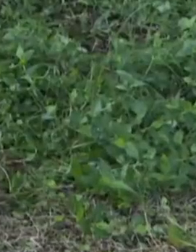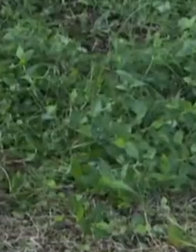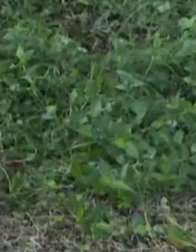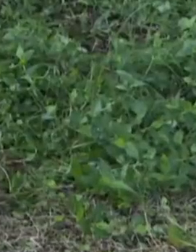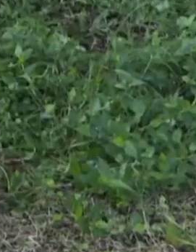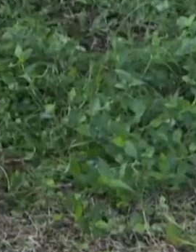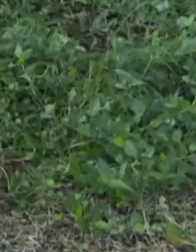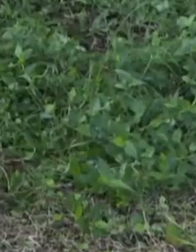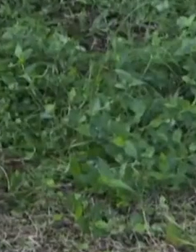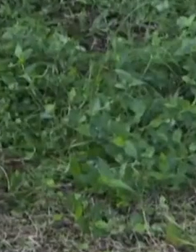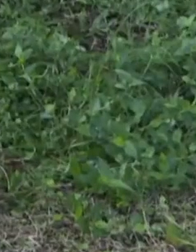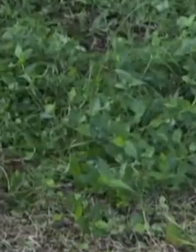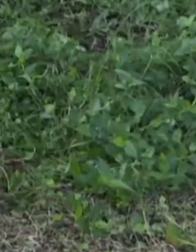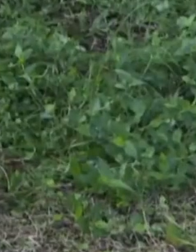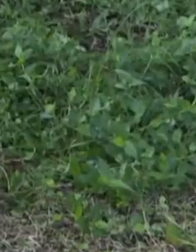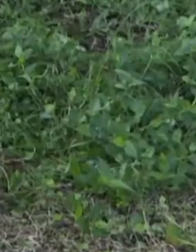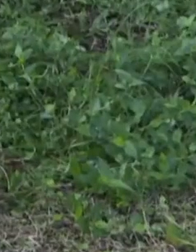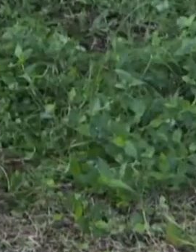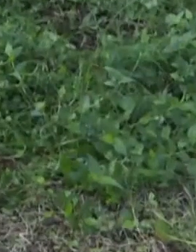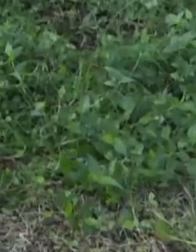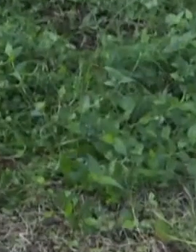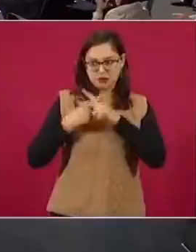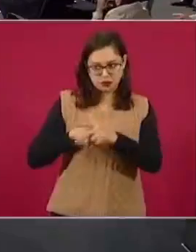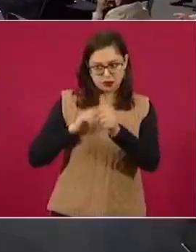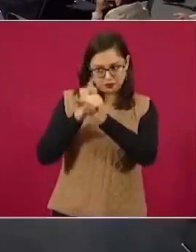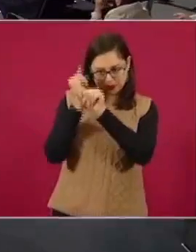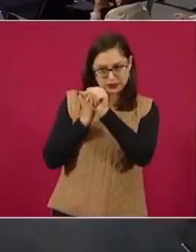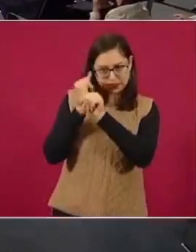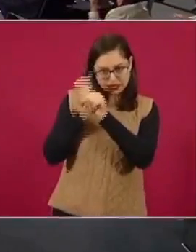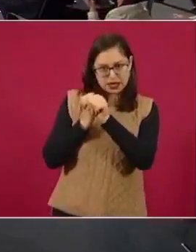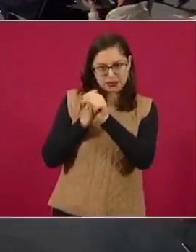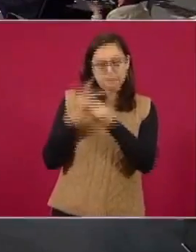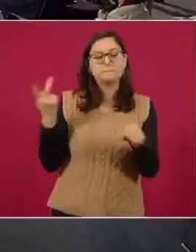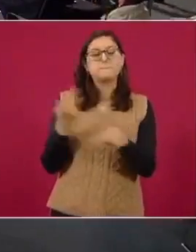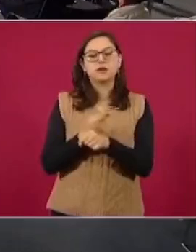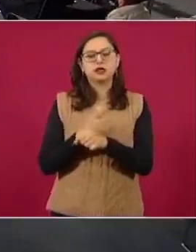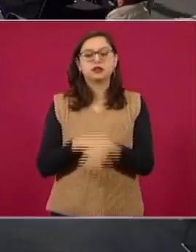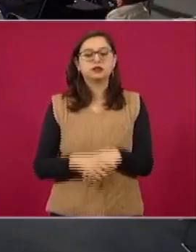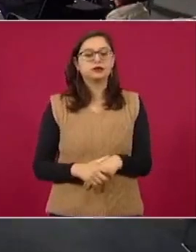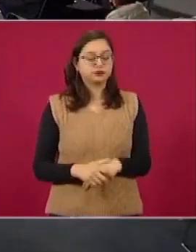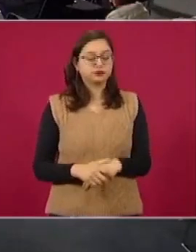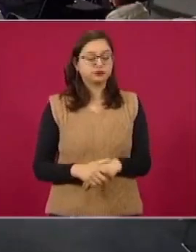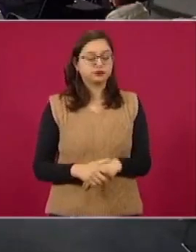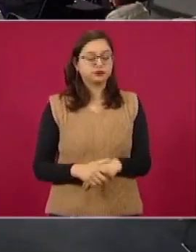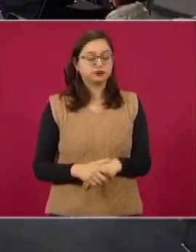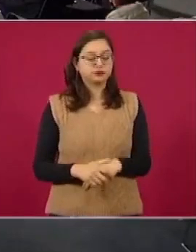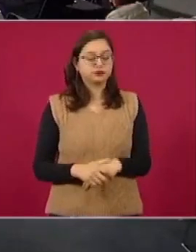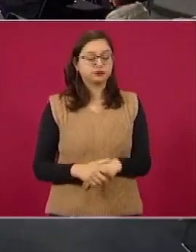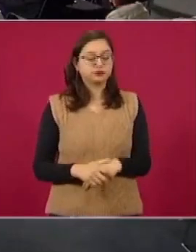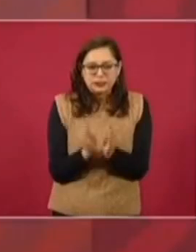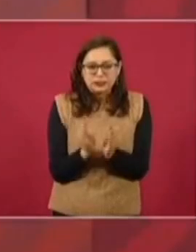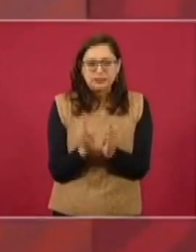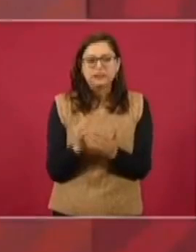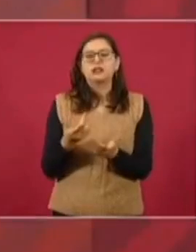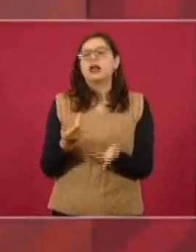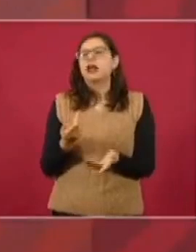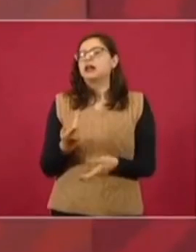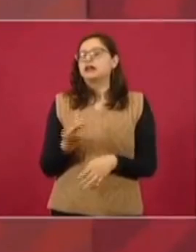recibida por uno de sus alrededor de 30 inspectores que velan por la buena calidad del producto en territorio mexicano. Hay